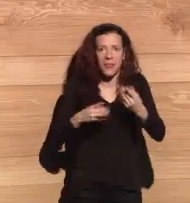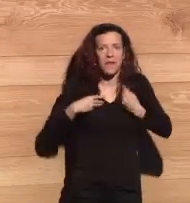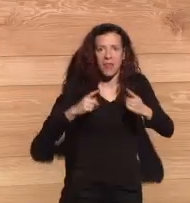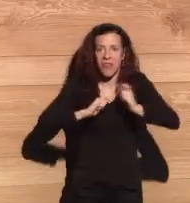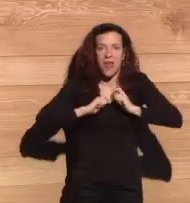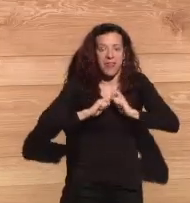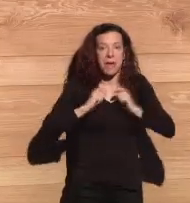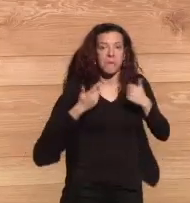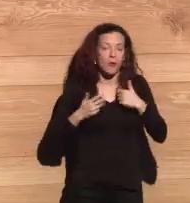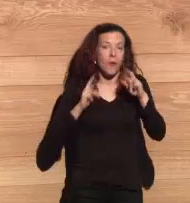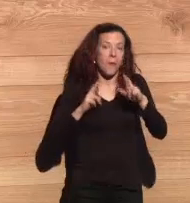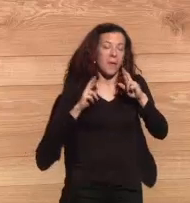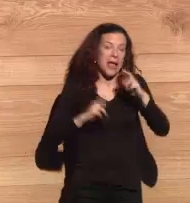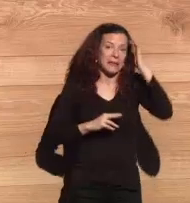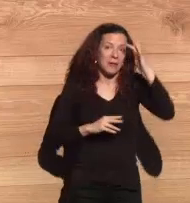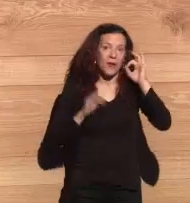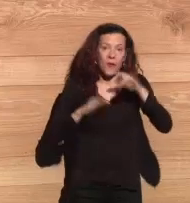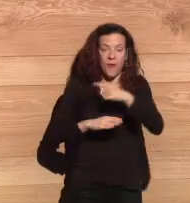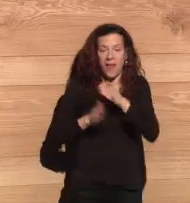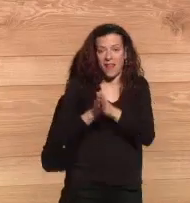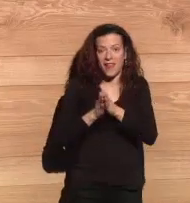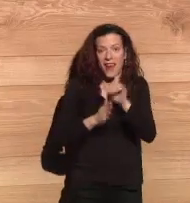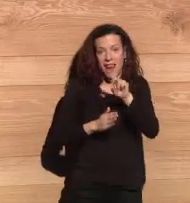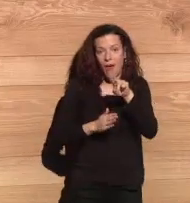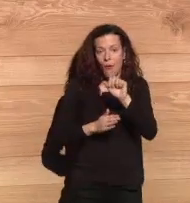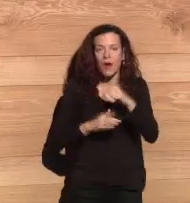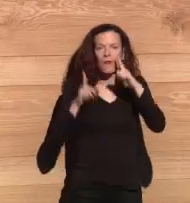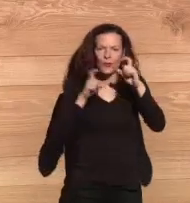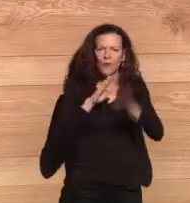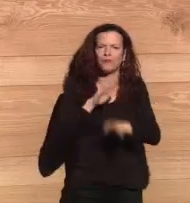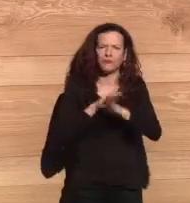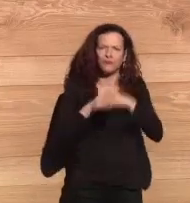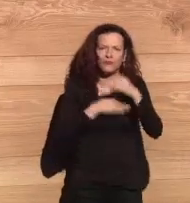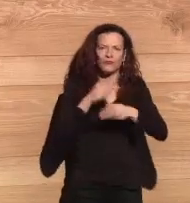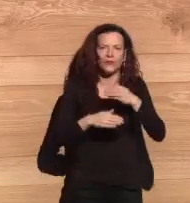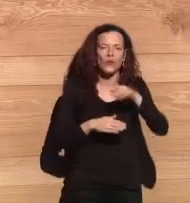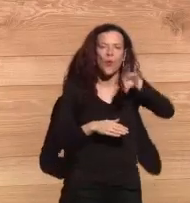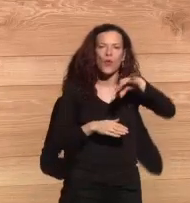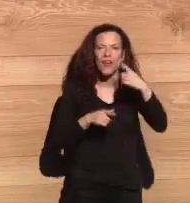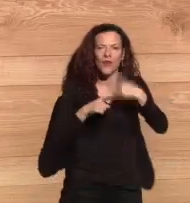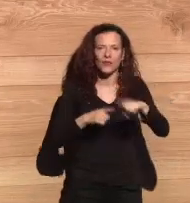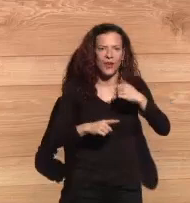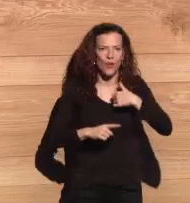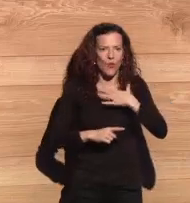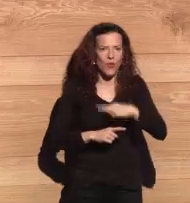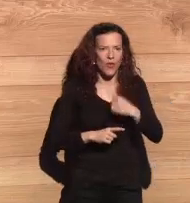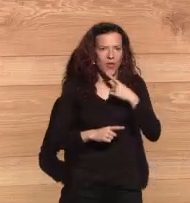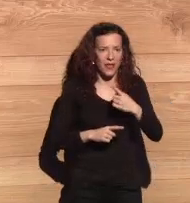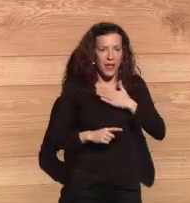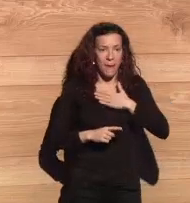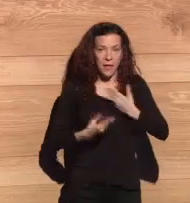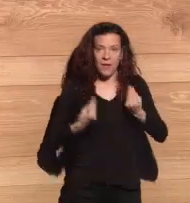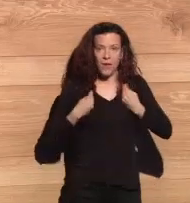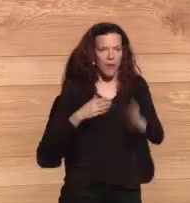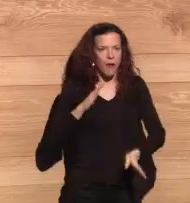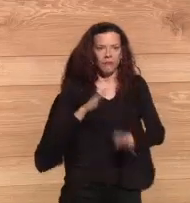yo también espero, como Laura, de poder seguir haciendo la fotografía. Yo creo que la fotografía es la única cosa que puedo decir en mi vida que no he